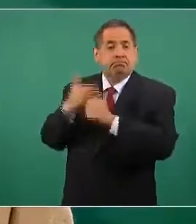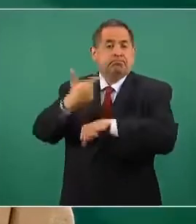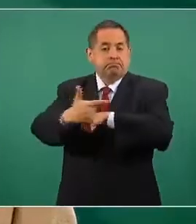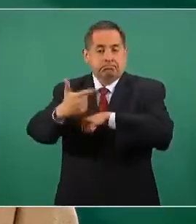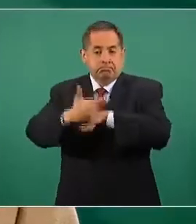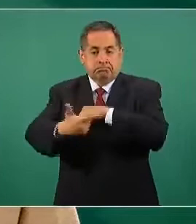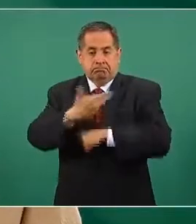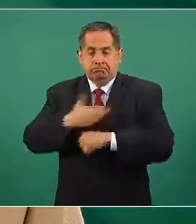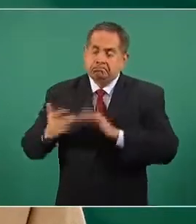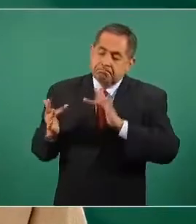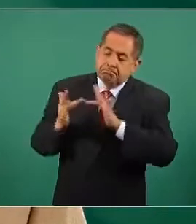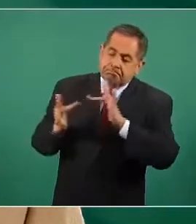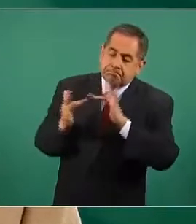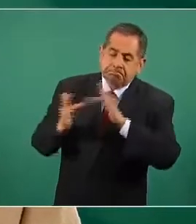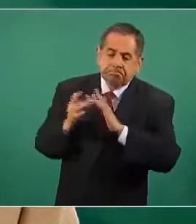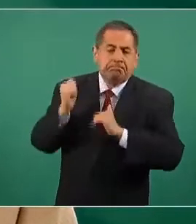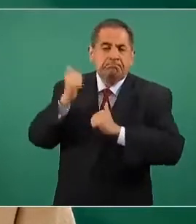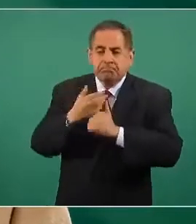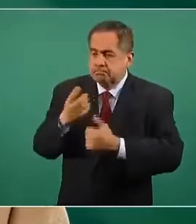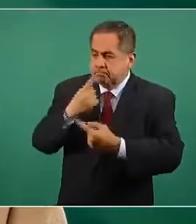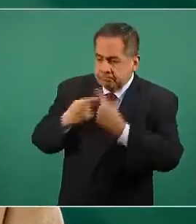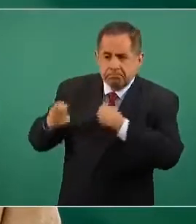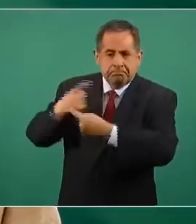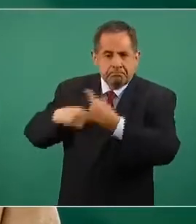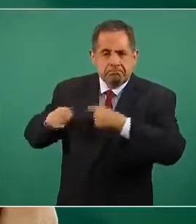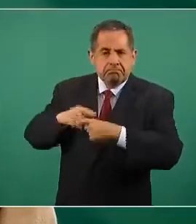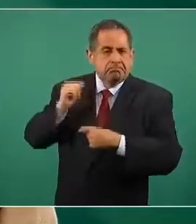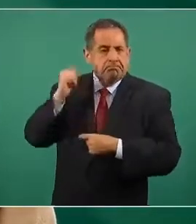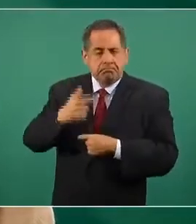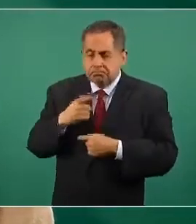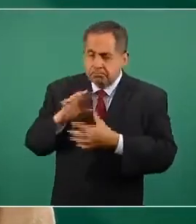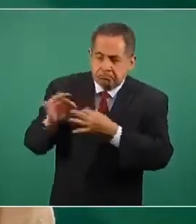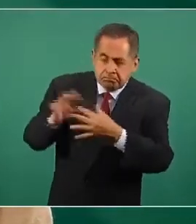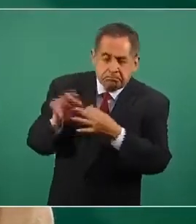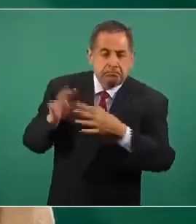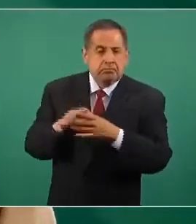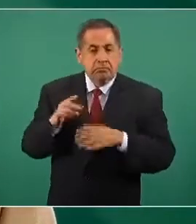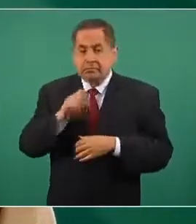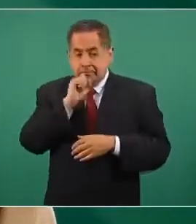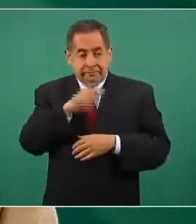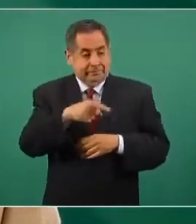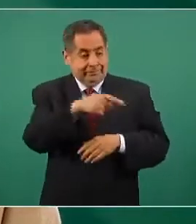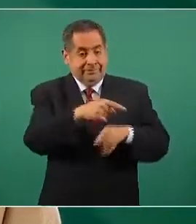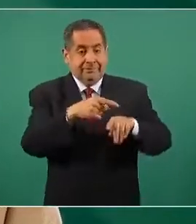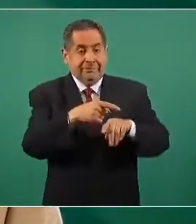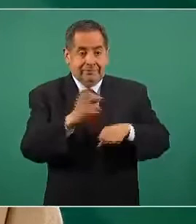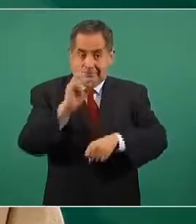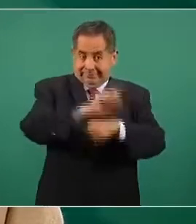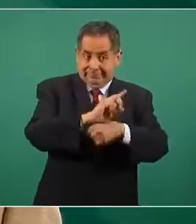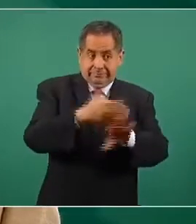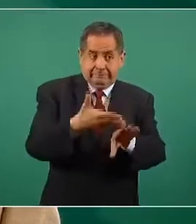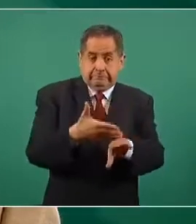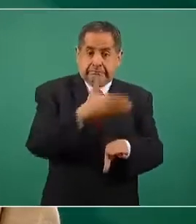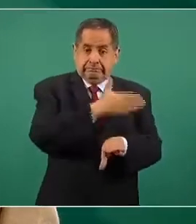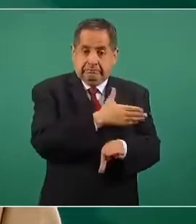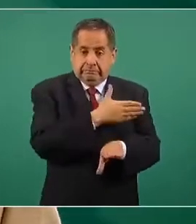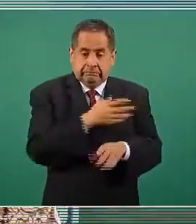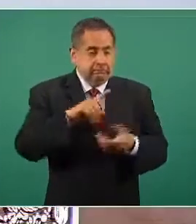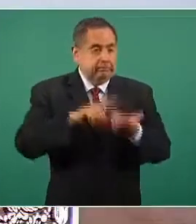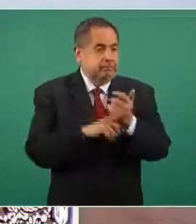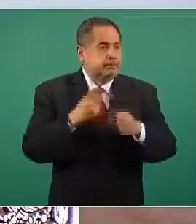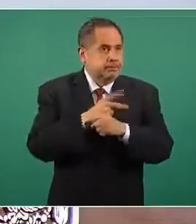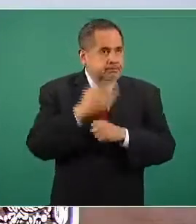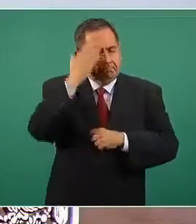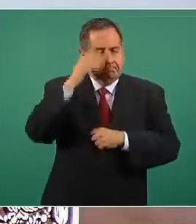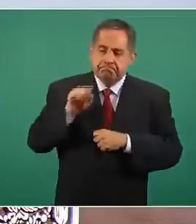saber algunas evidencias y conocer algunos de los hechos que se dieron antes y en el momento y